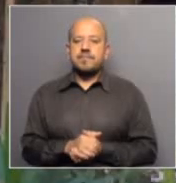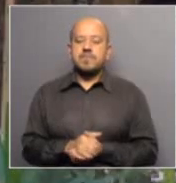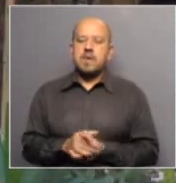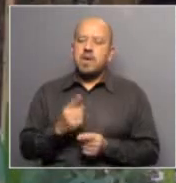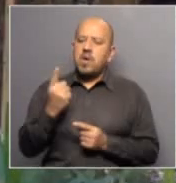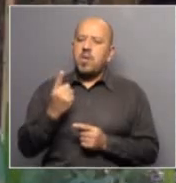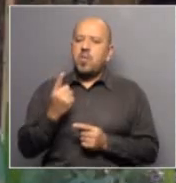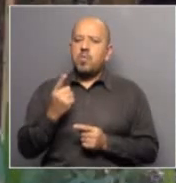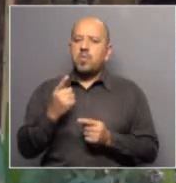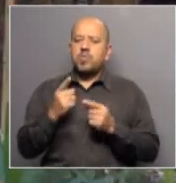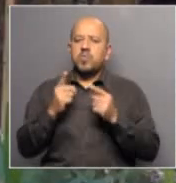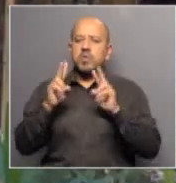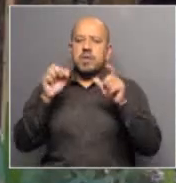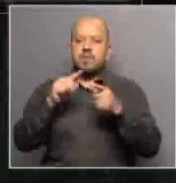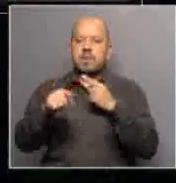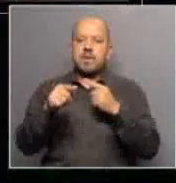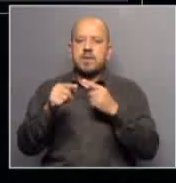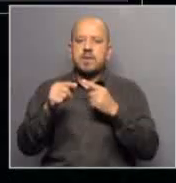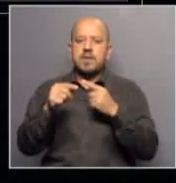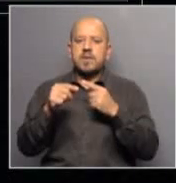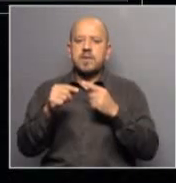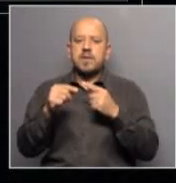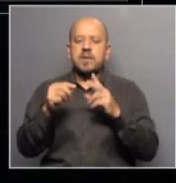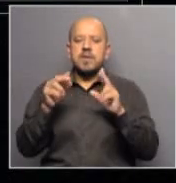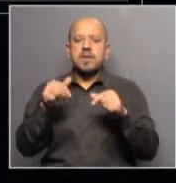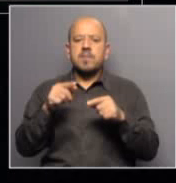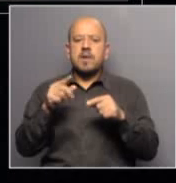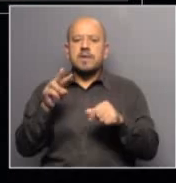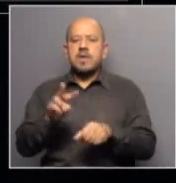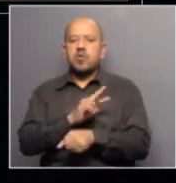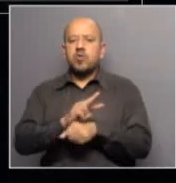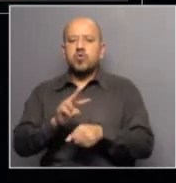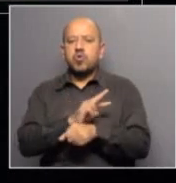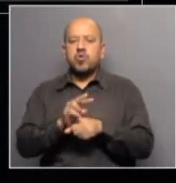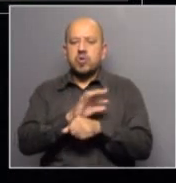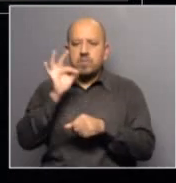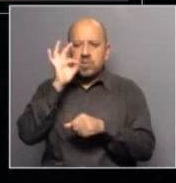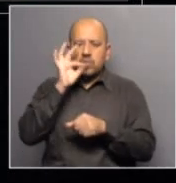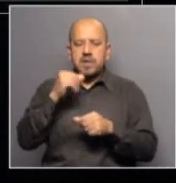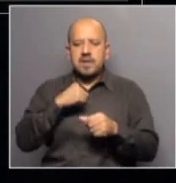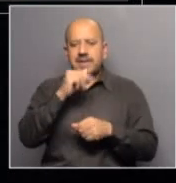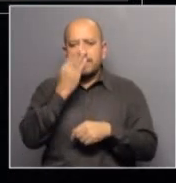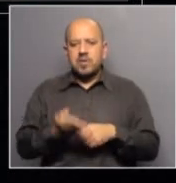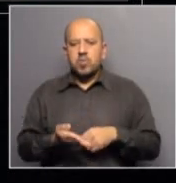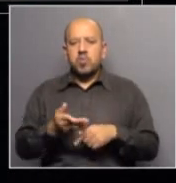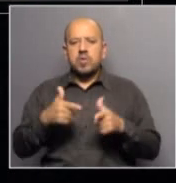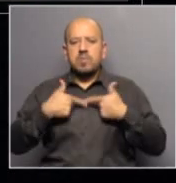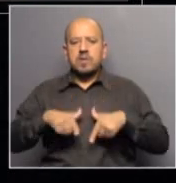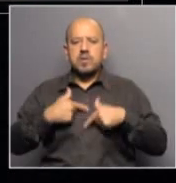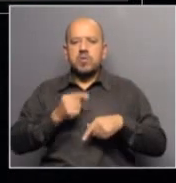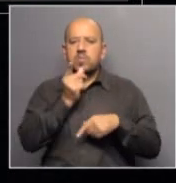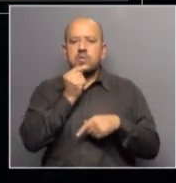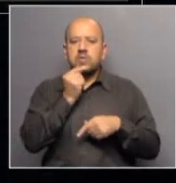han tomado la agenda pública sobre la regulación de marihuana es justamente la actitud del Ministerio del Interior